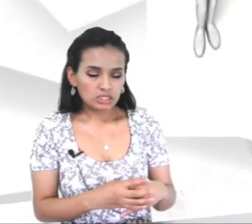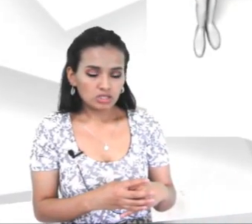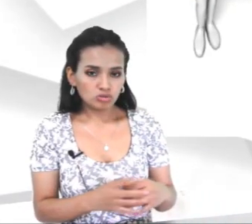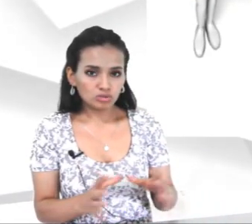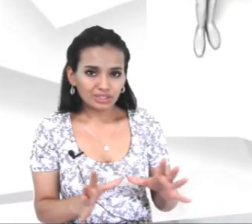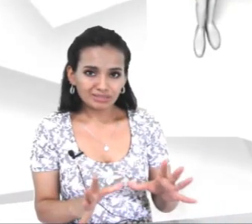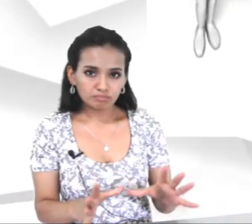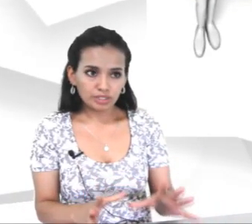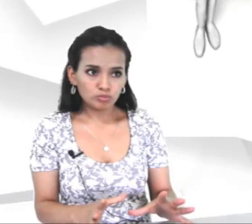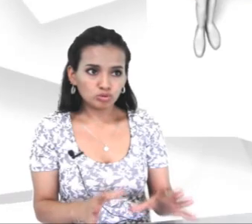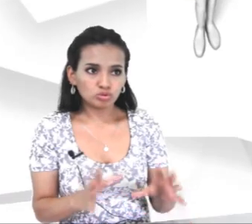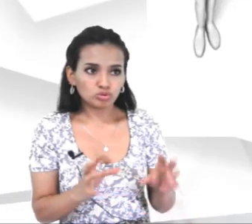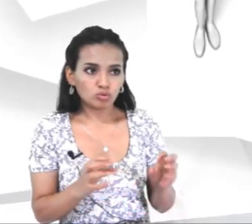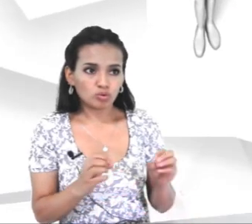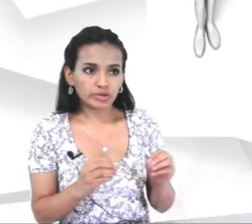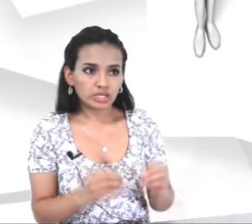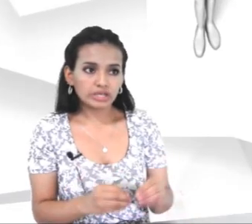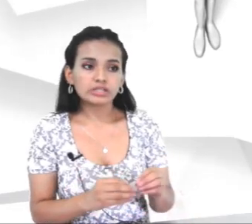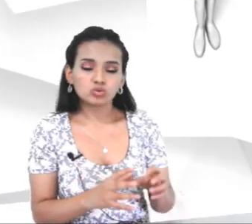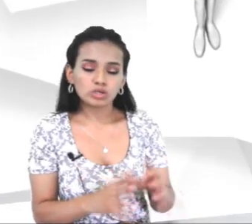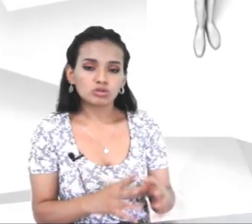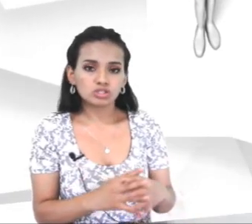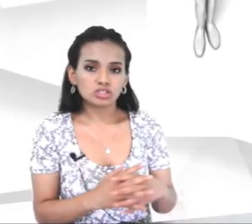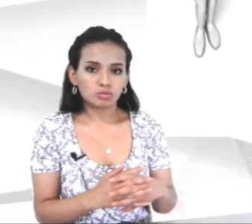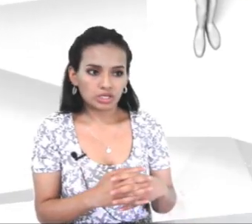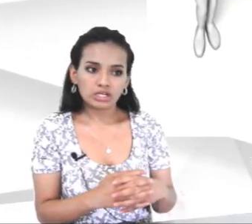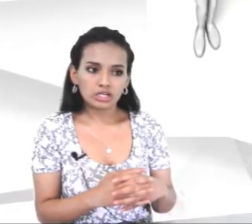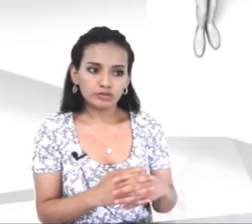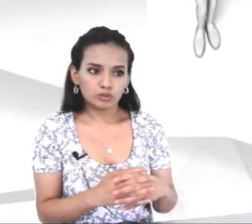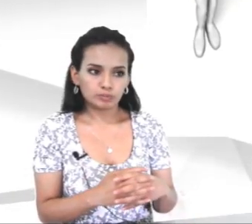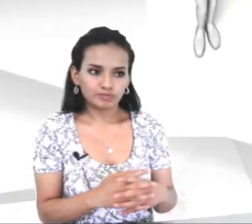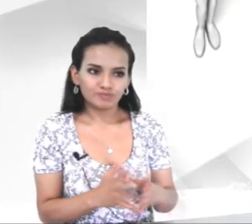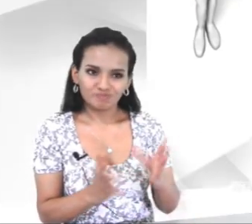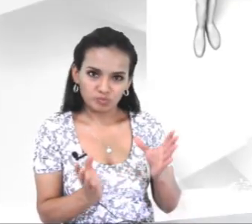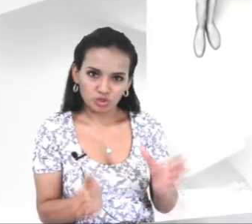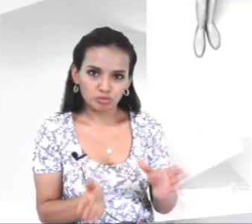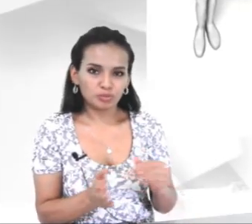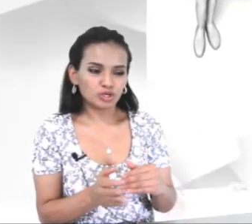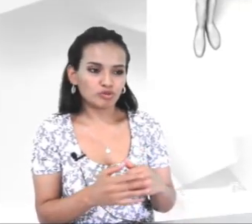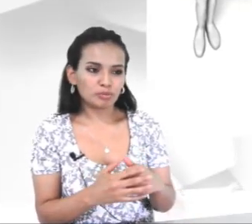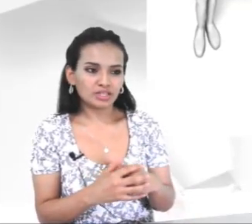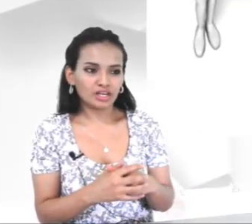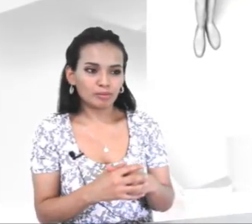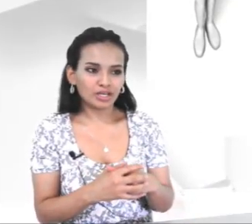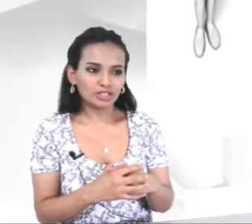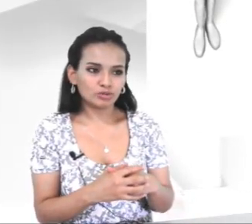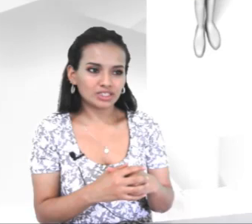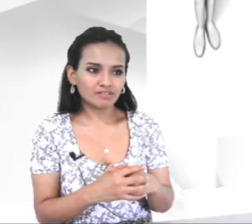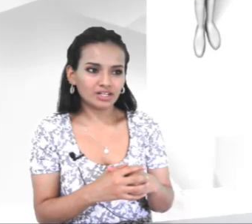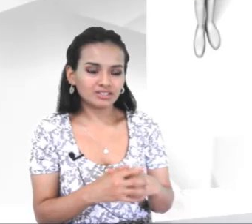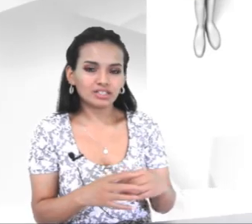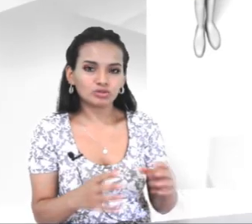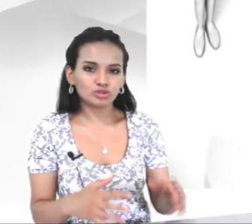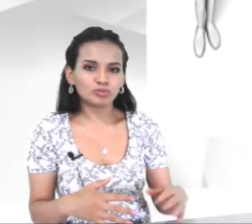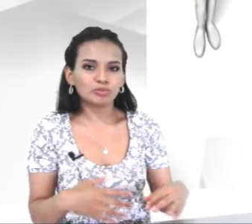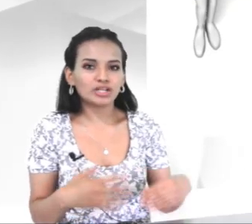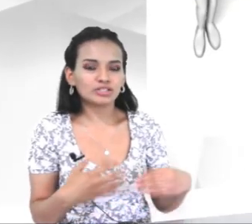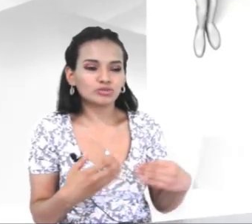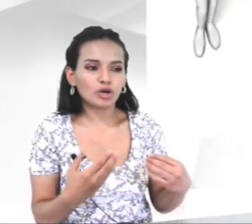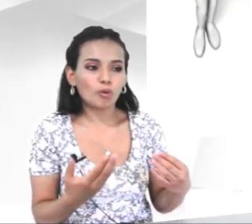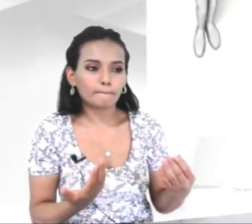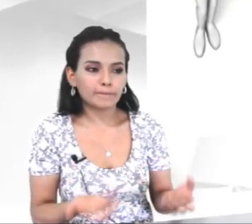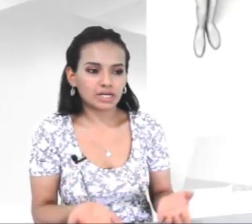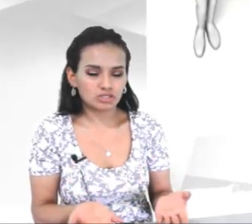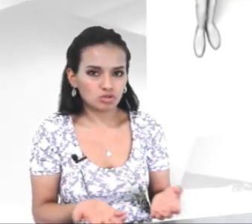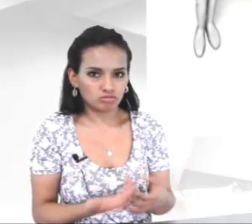y entonces vemos que es un ecosistema en equilibrio podemos ver nuevamente la imagen de nuestra balanza que nosotros podemos